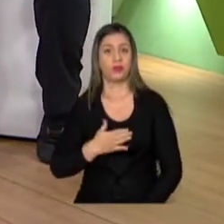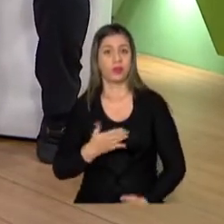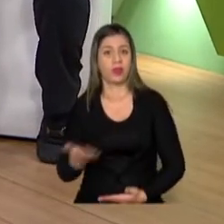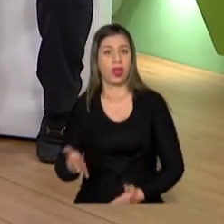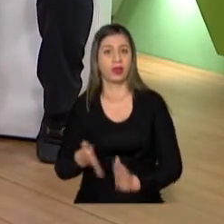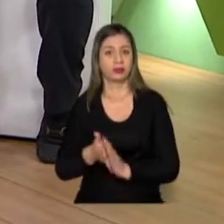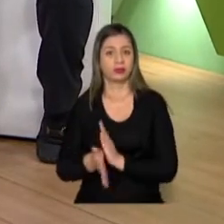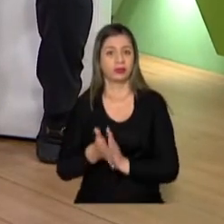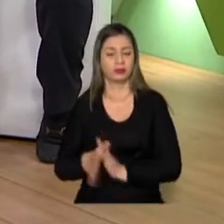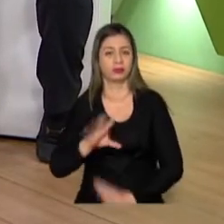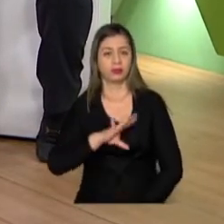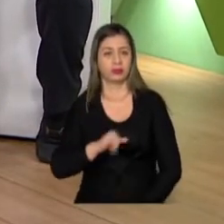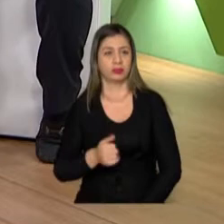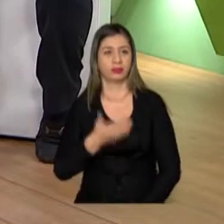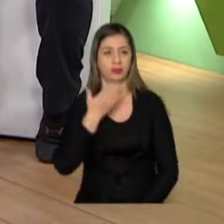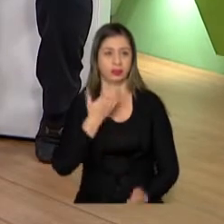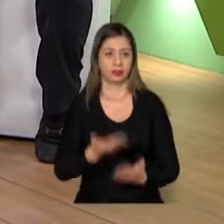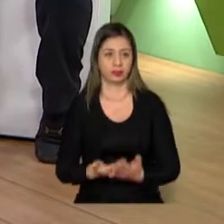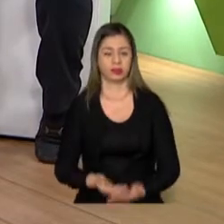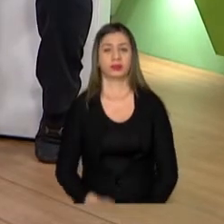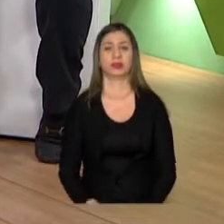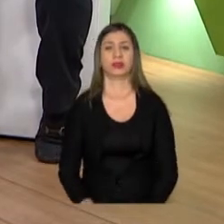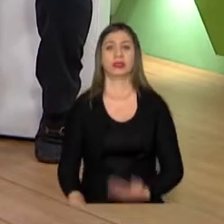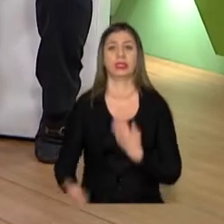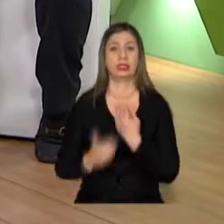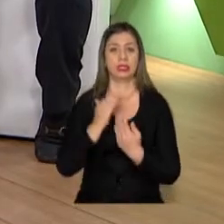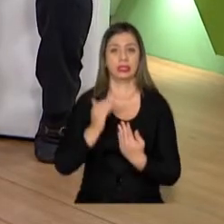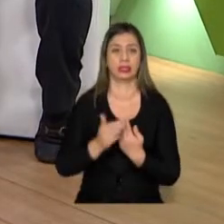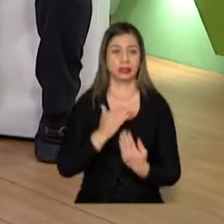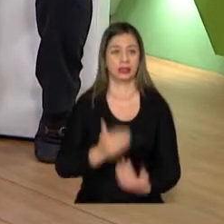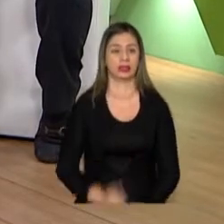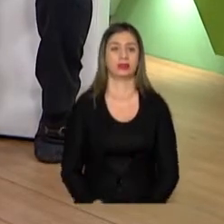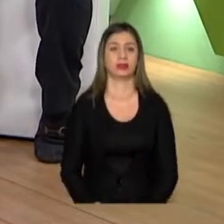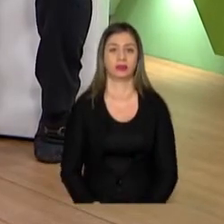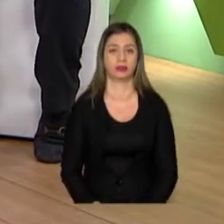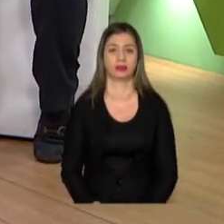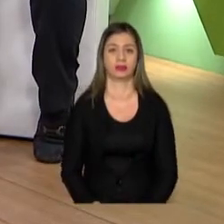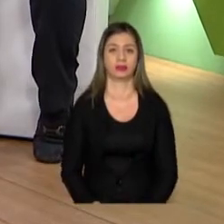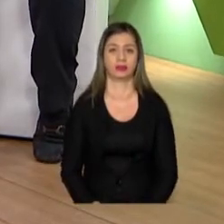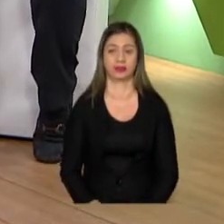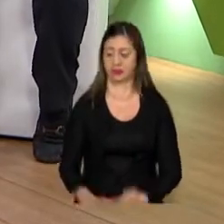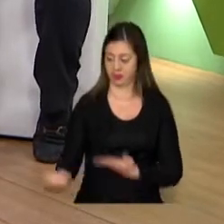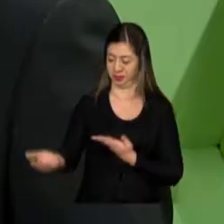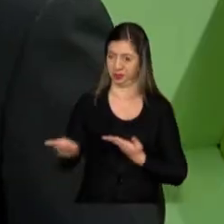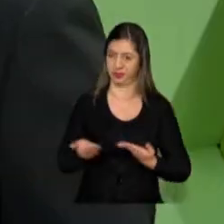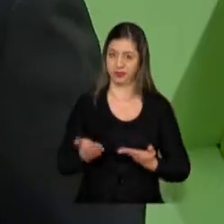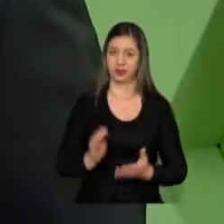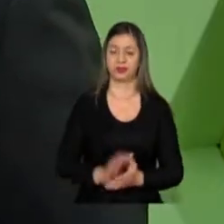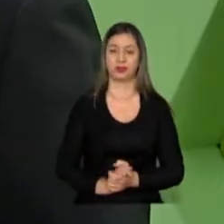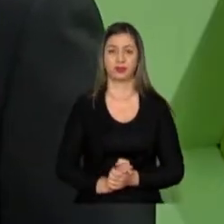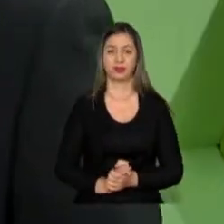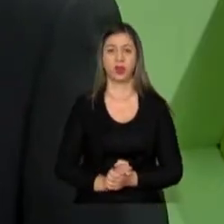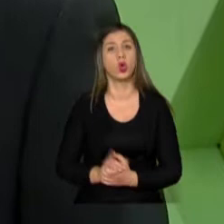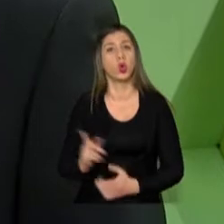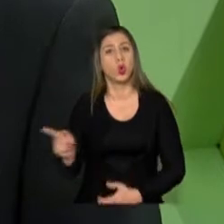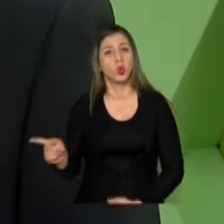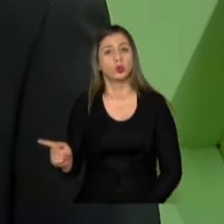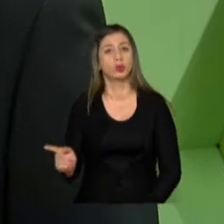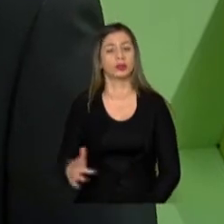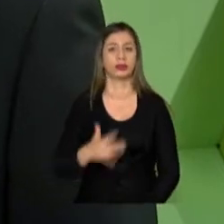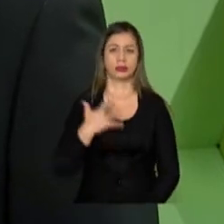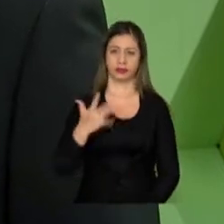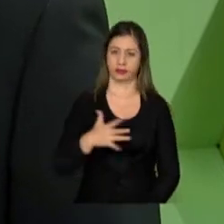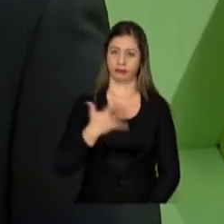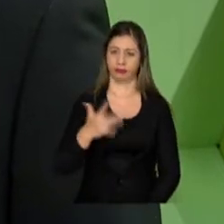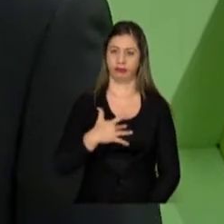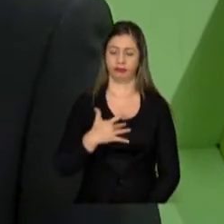informativo de la CBC. Muchas gracias, Wilson. Muchas gracias por la invitación. Muchas gracias, Liliana. Bienvenido. Bueno, usted de alguna manera es considerado